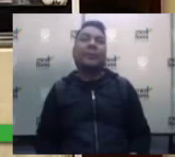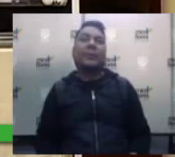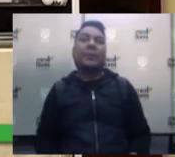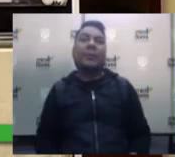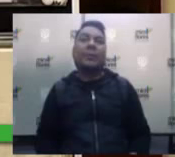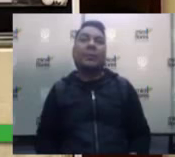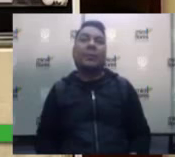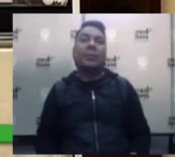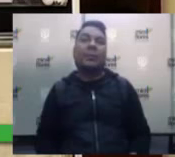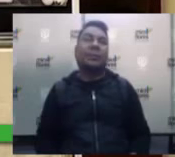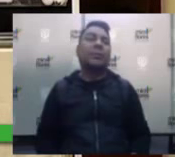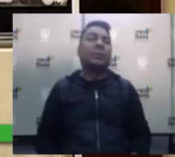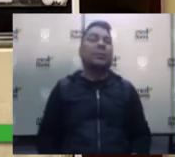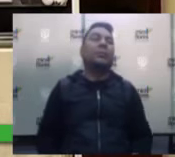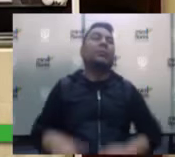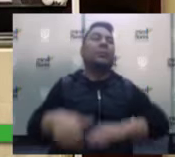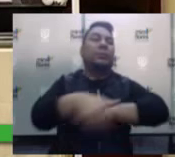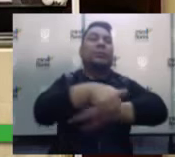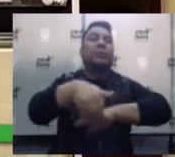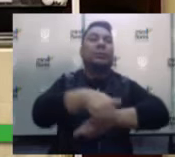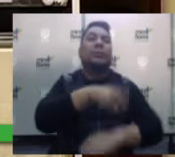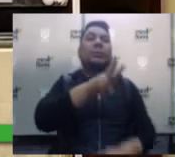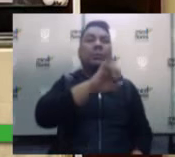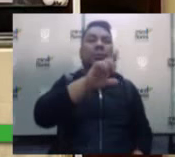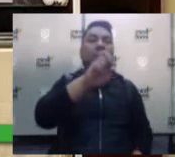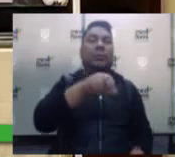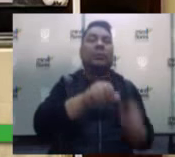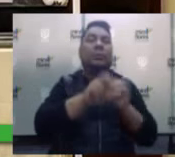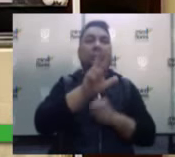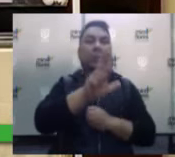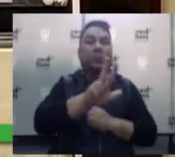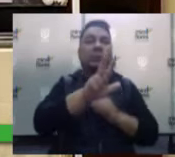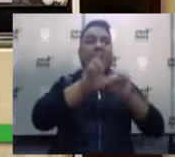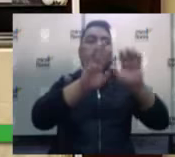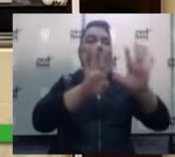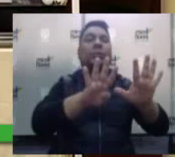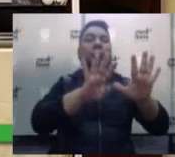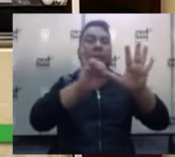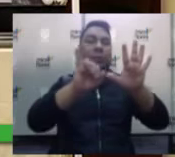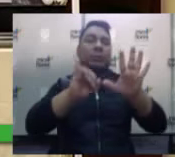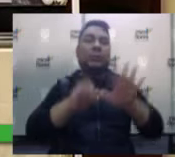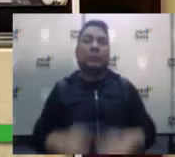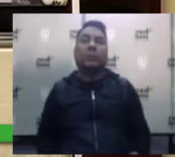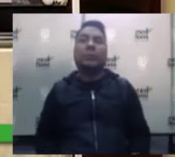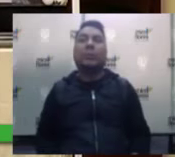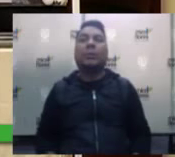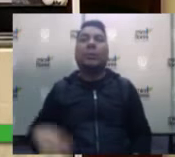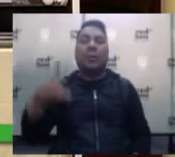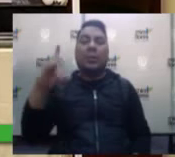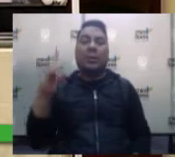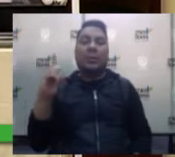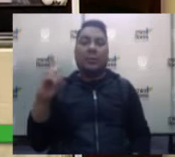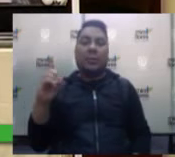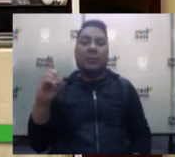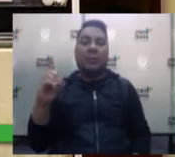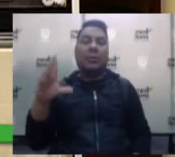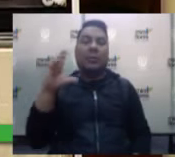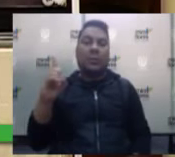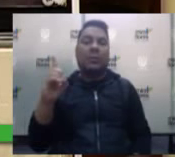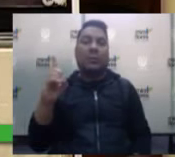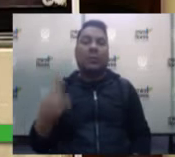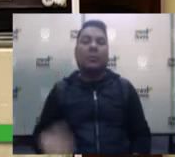Social. Ubicación 92, Avenida Villarán, cuadra 3, frente al 396. D. Letra